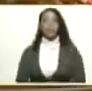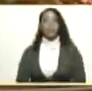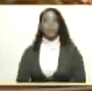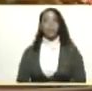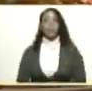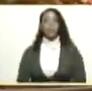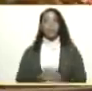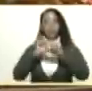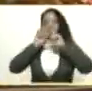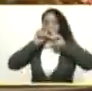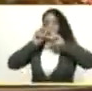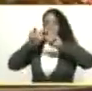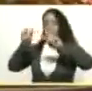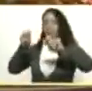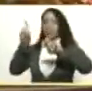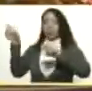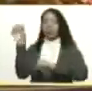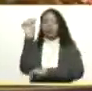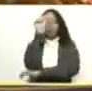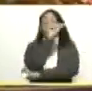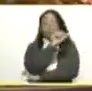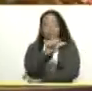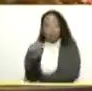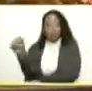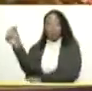Una investigación que ha llevado semanas